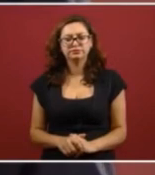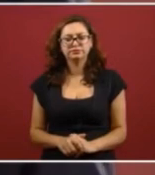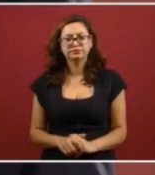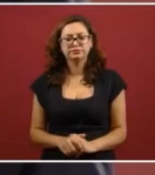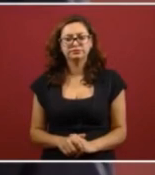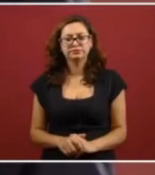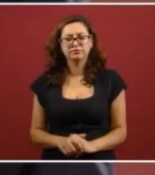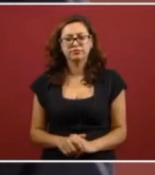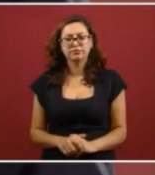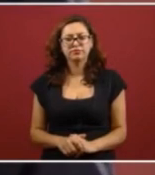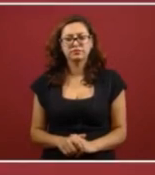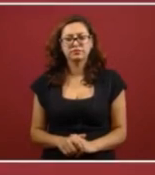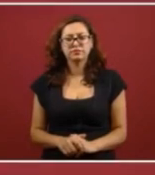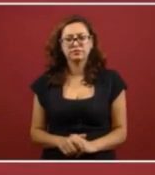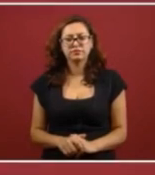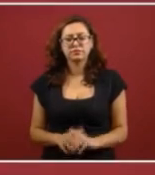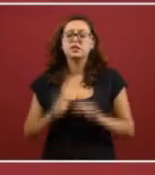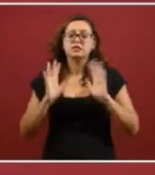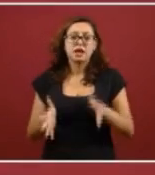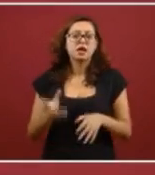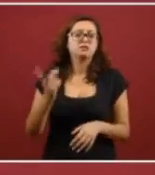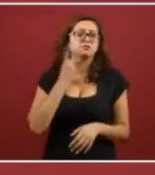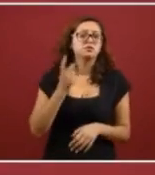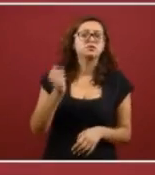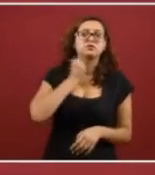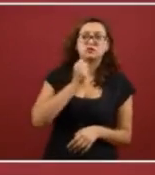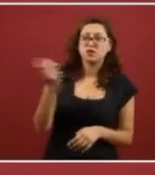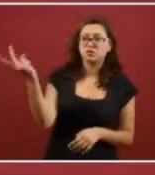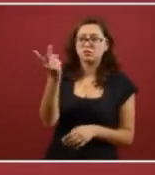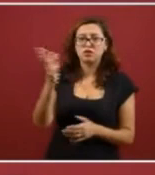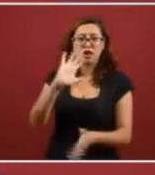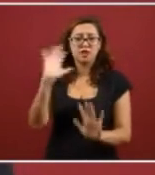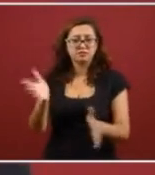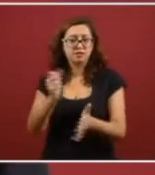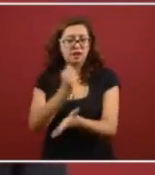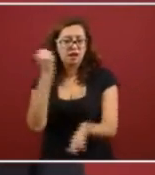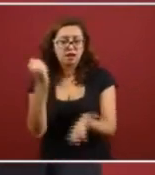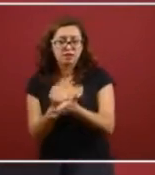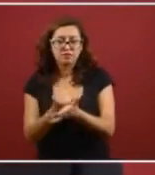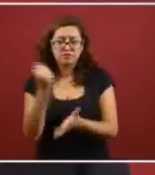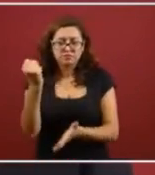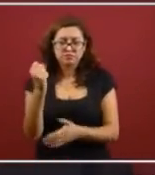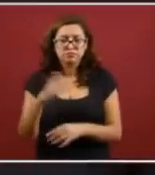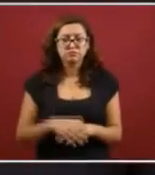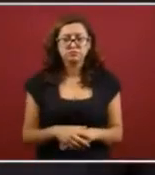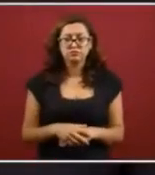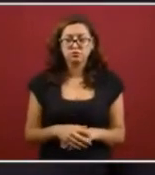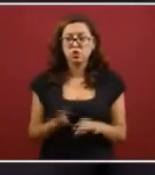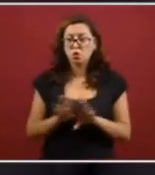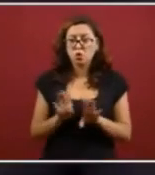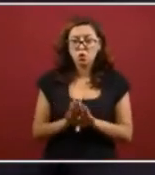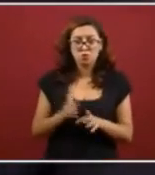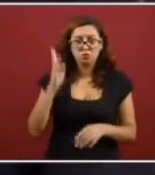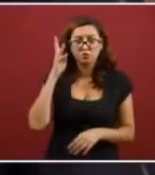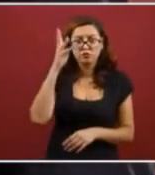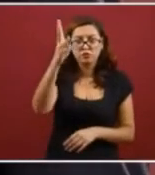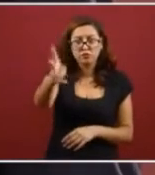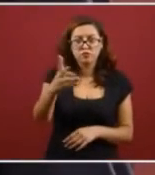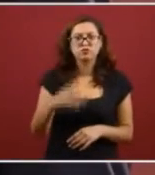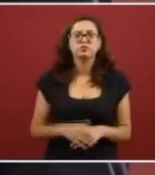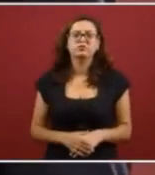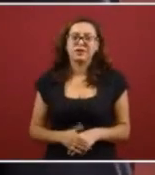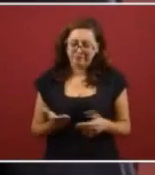el poder legislativo. By the legislative powers. ¿Quieren saber hacia dónde they vamos? They want to know where we're going.